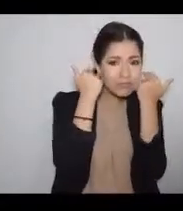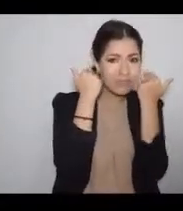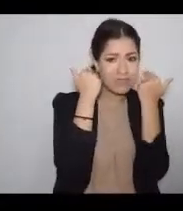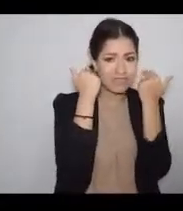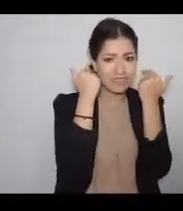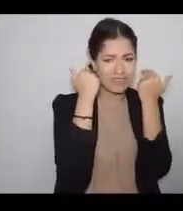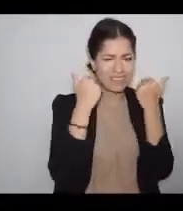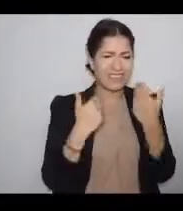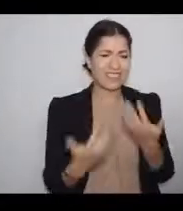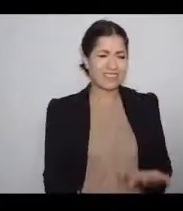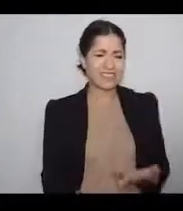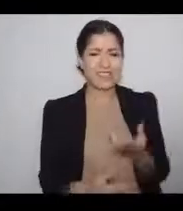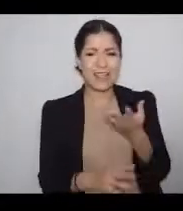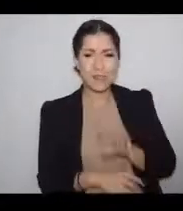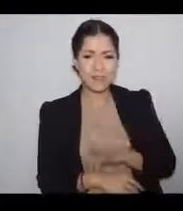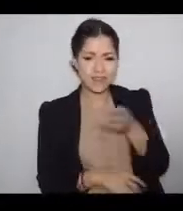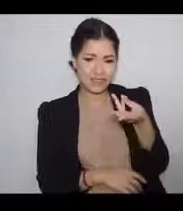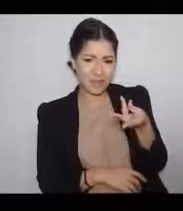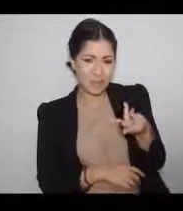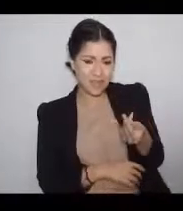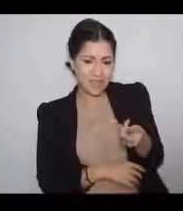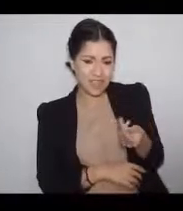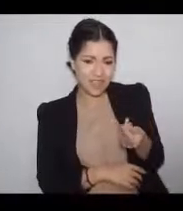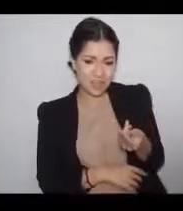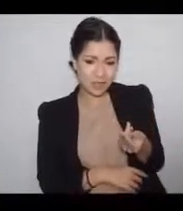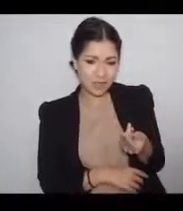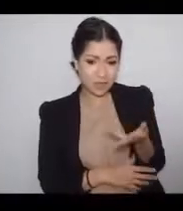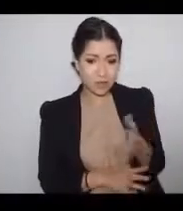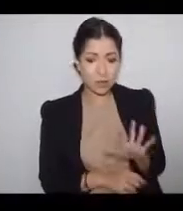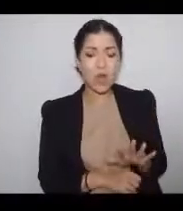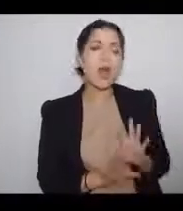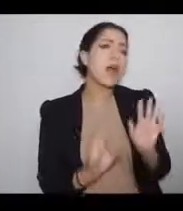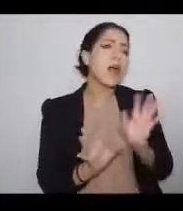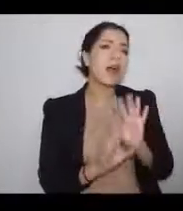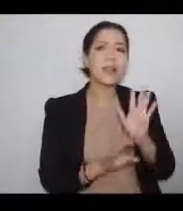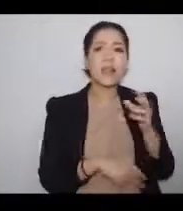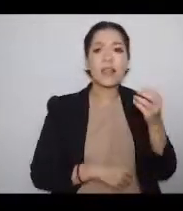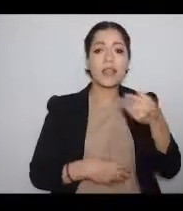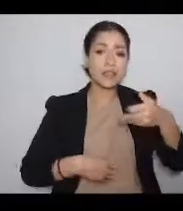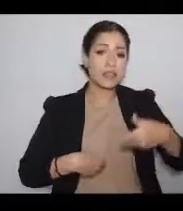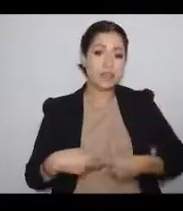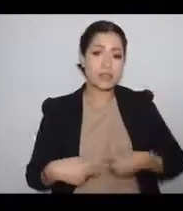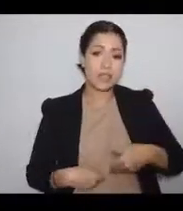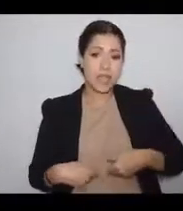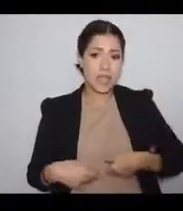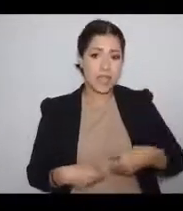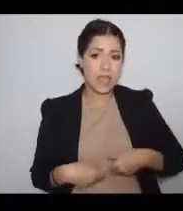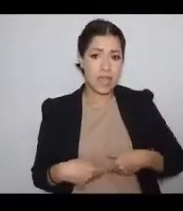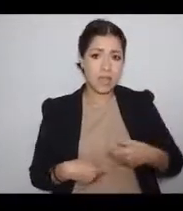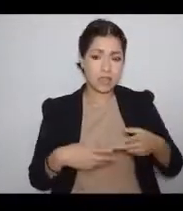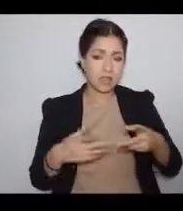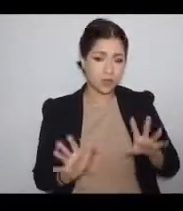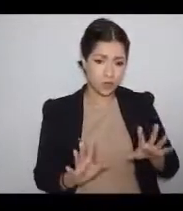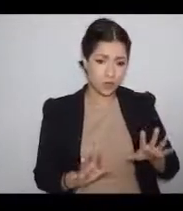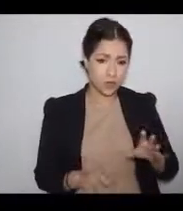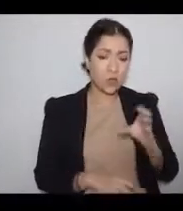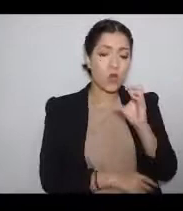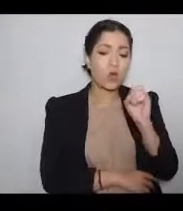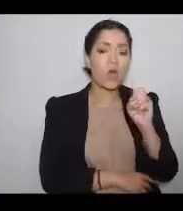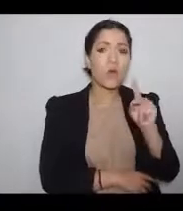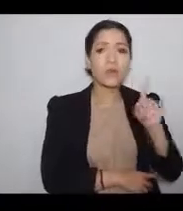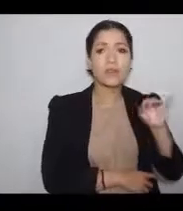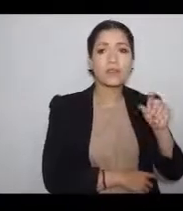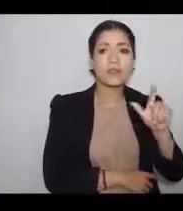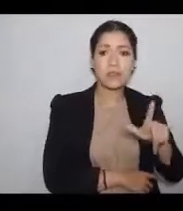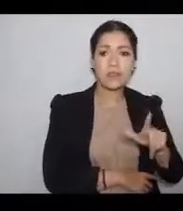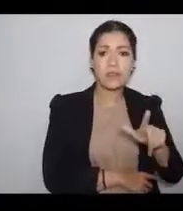destetado. No, los cachorritos viven en estado de pureza. Odian el teatro comercial. Lo que no saben es